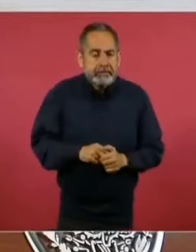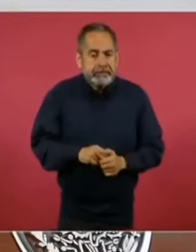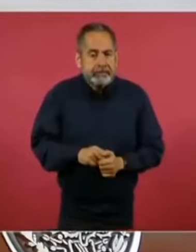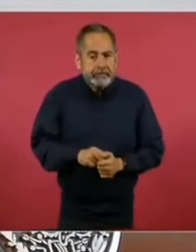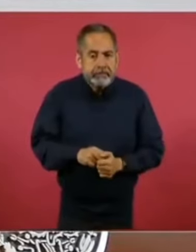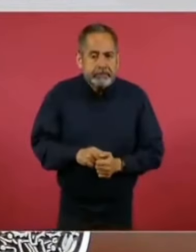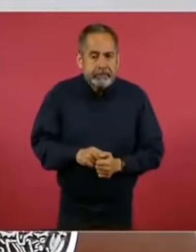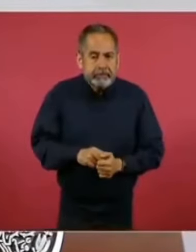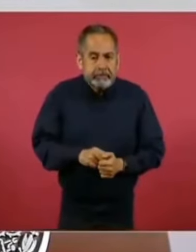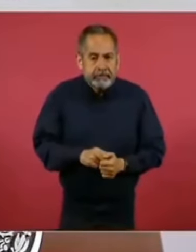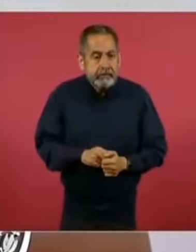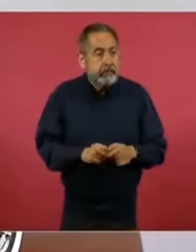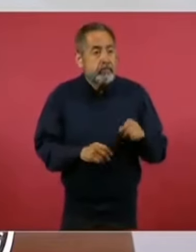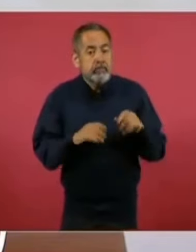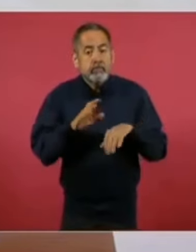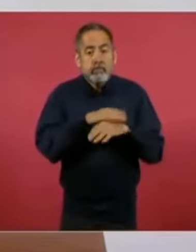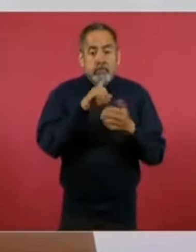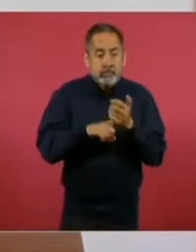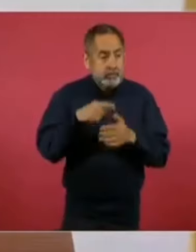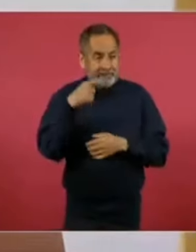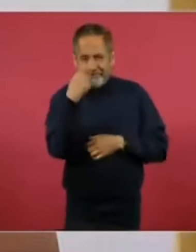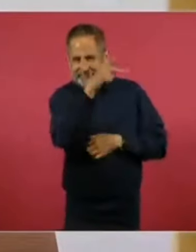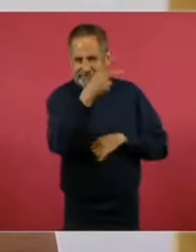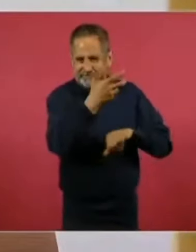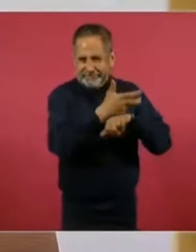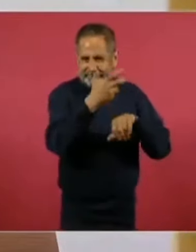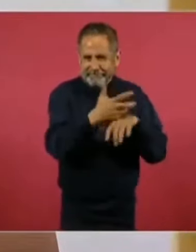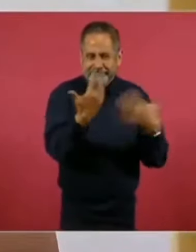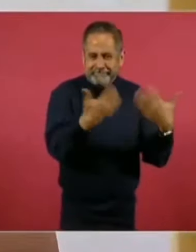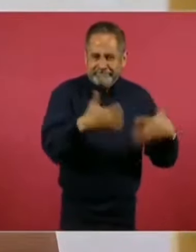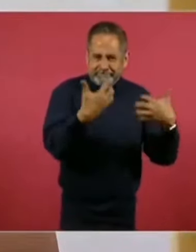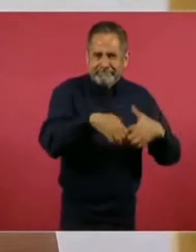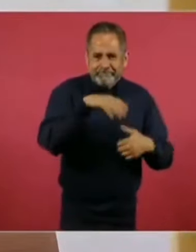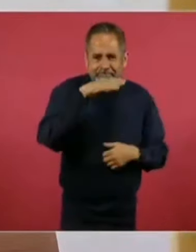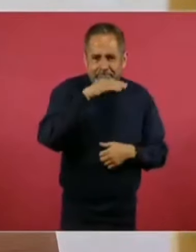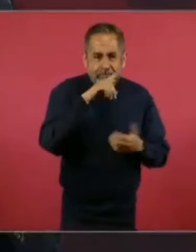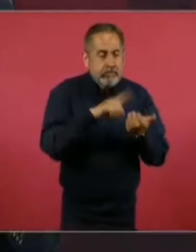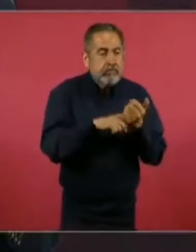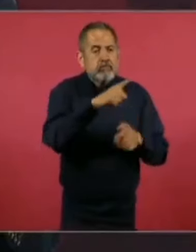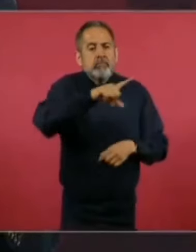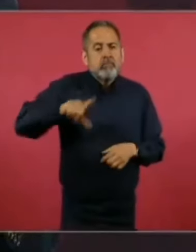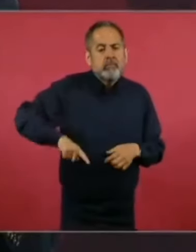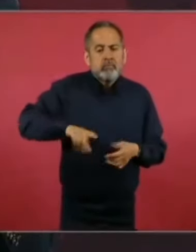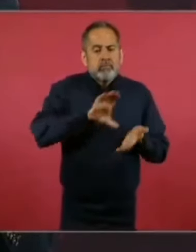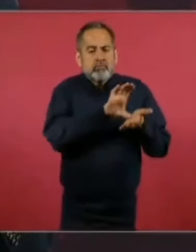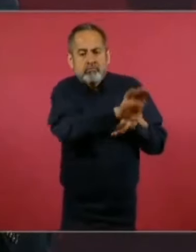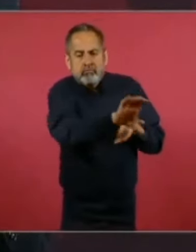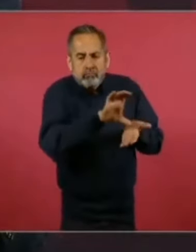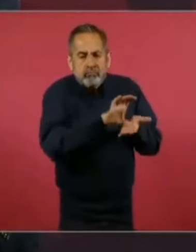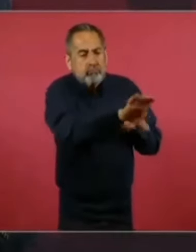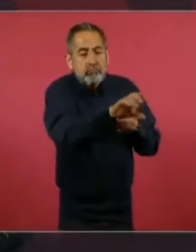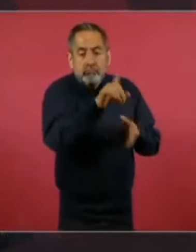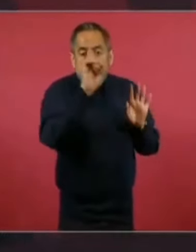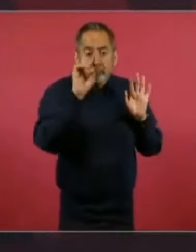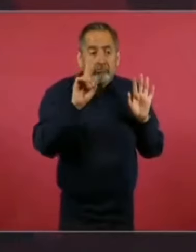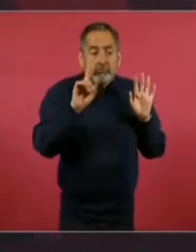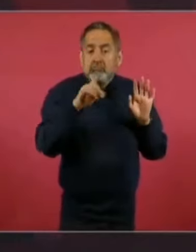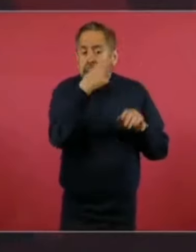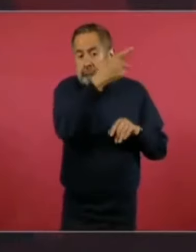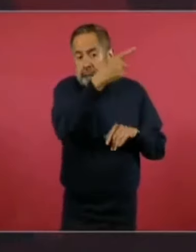porque sus productores de maíz reciben subsidios. Los productores de